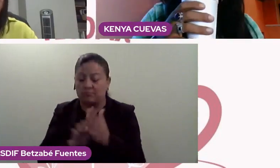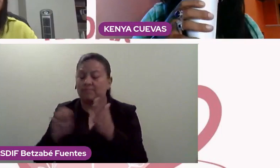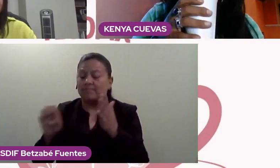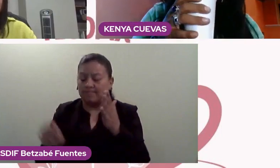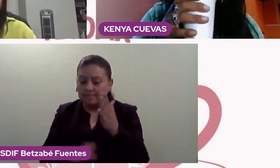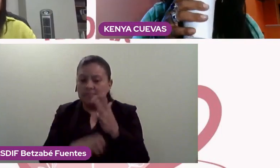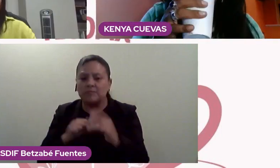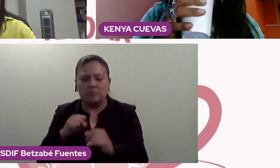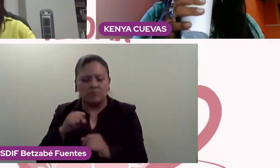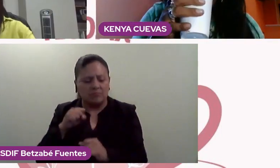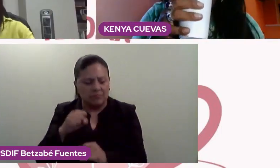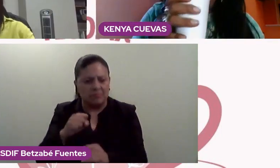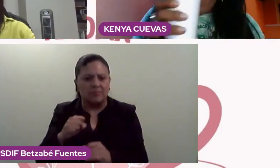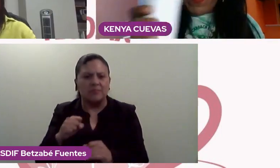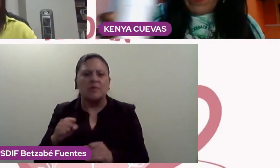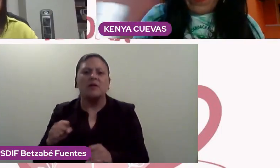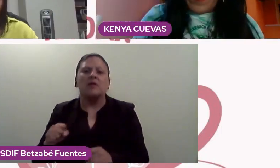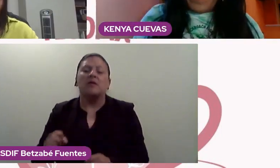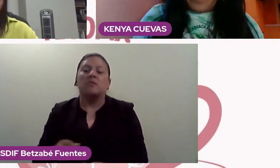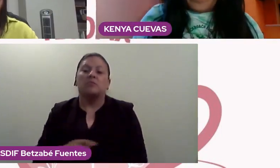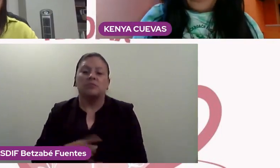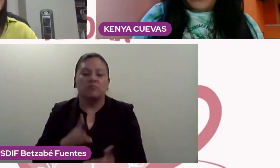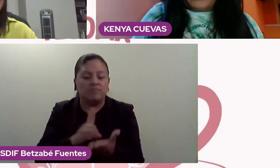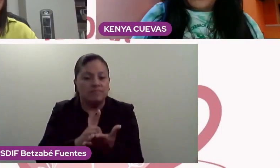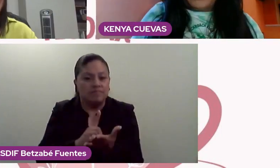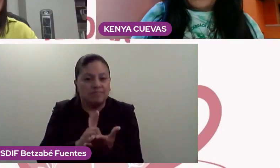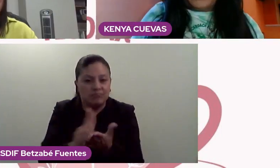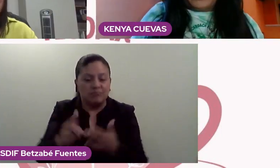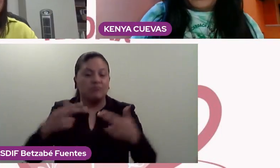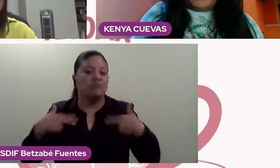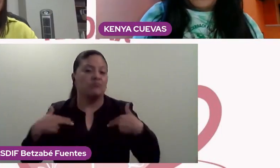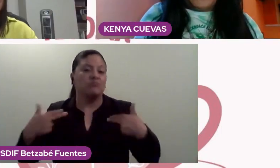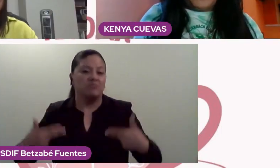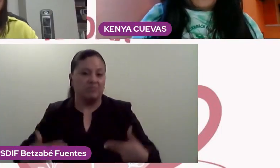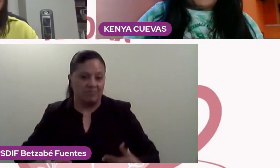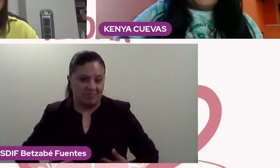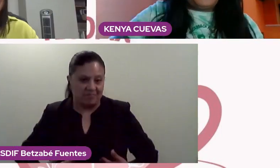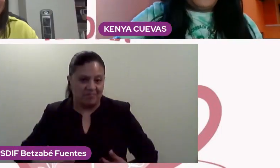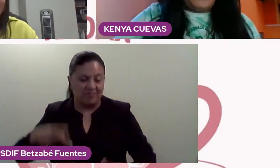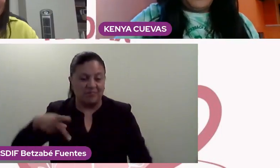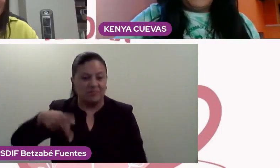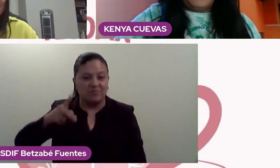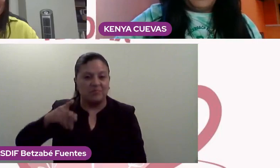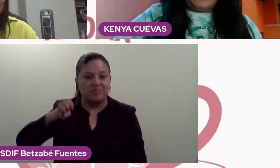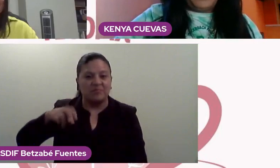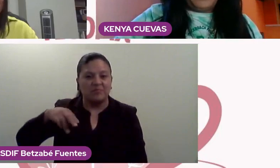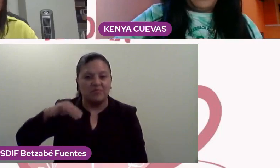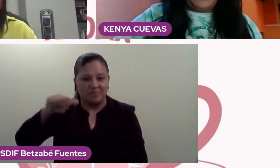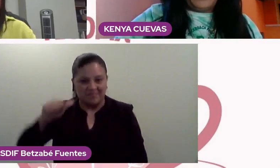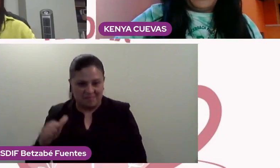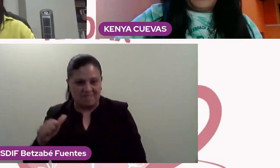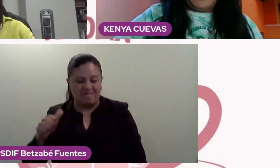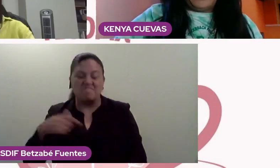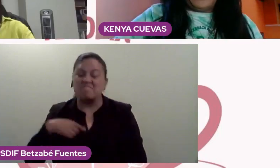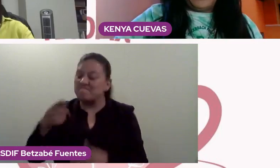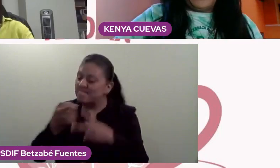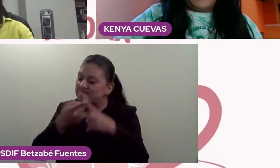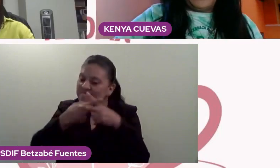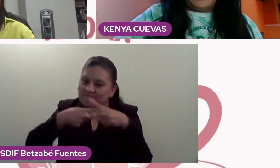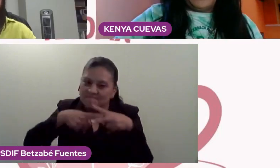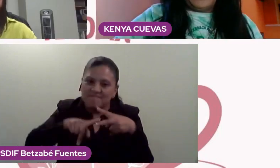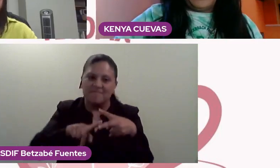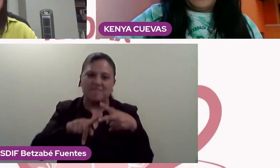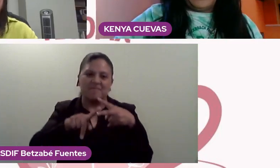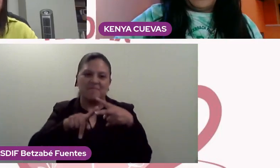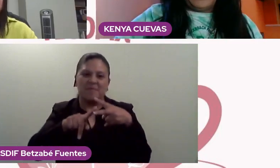defensa de los derechos humanos. Soy Kenia Cuevas, así inicia tu semblanza, querida Kenia. Es una